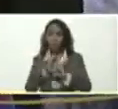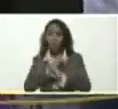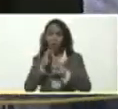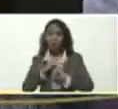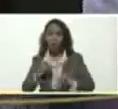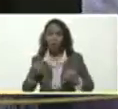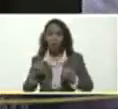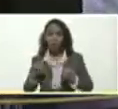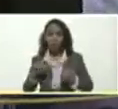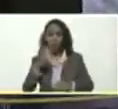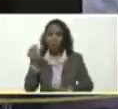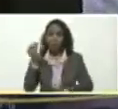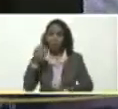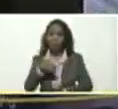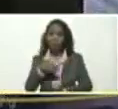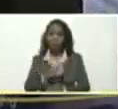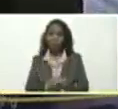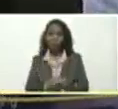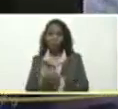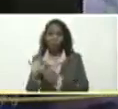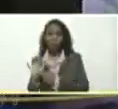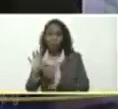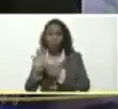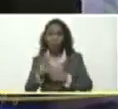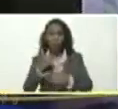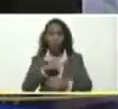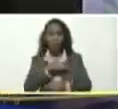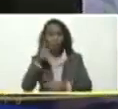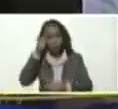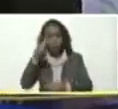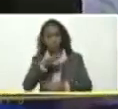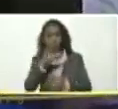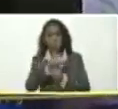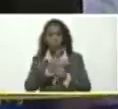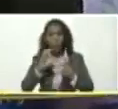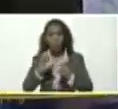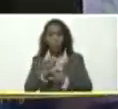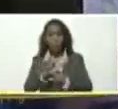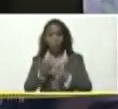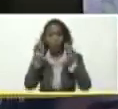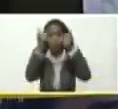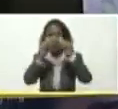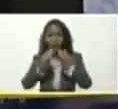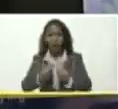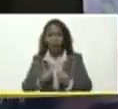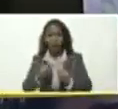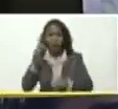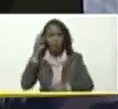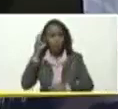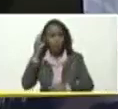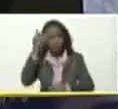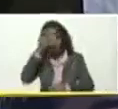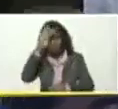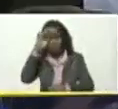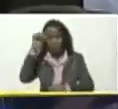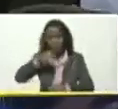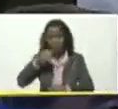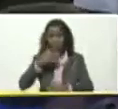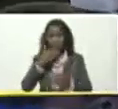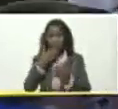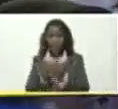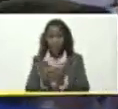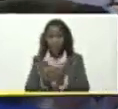de una vez más representar a nuestro pueblo, a nuestra cultura y al arte de la mujer cubana aquí hoy. Muchas